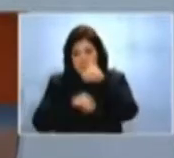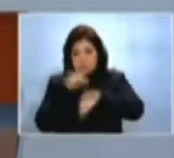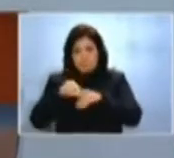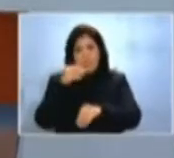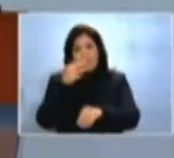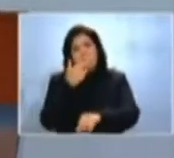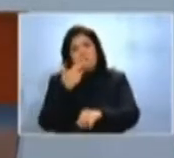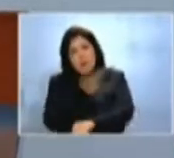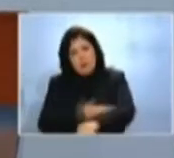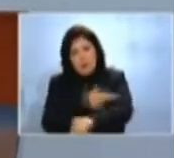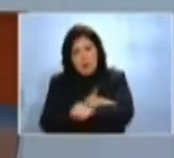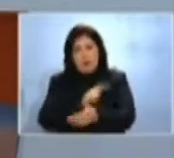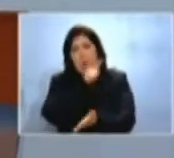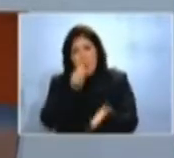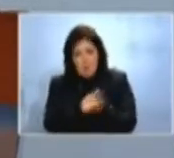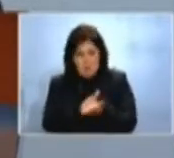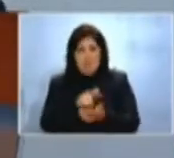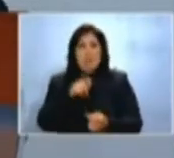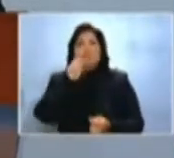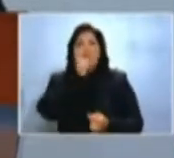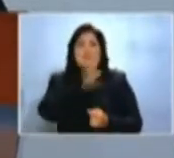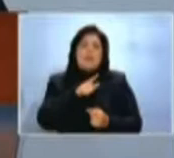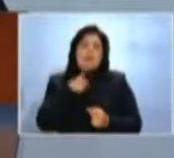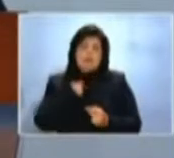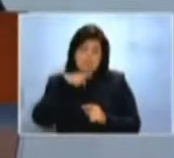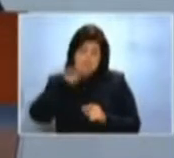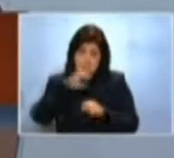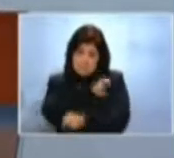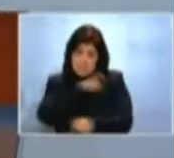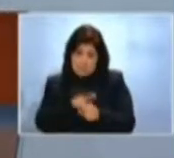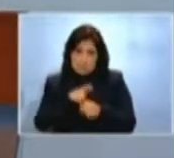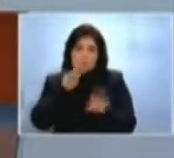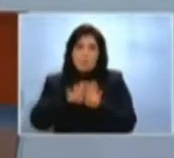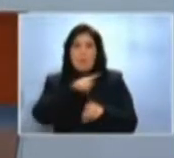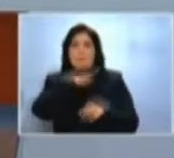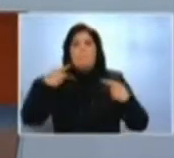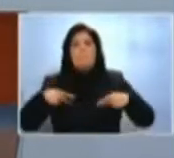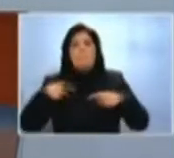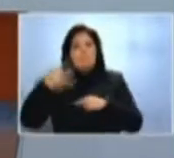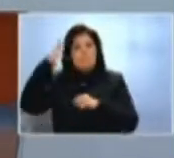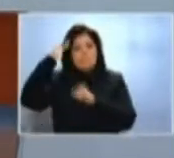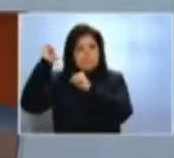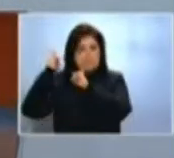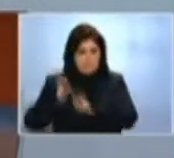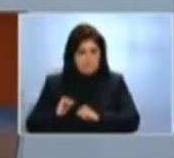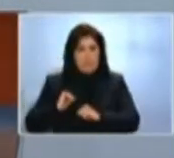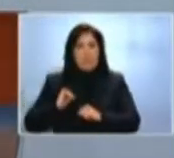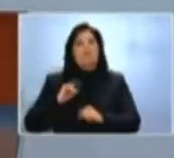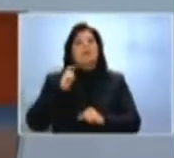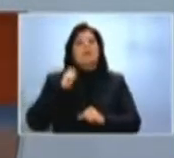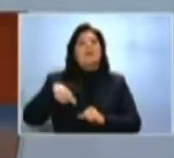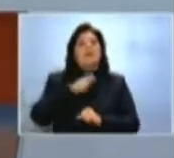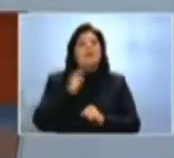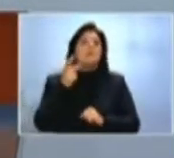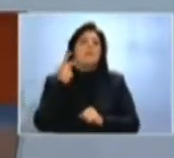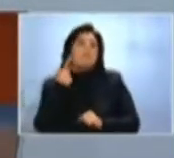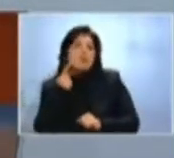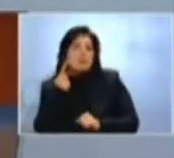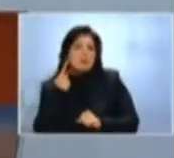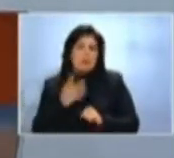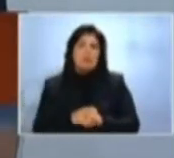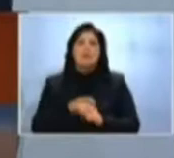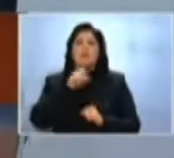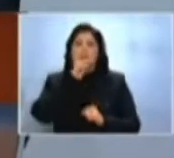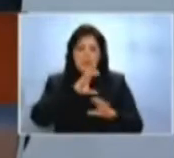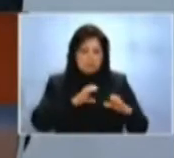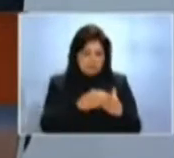por haber tomado esta determinación, muy mala, ¿no? Por cierto. Es muy criticable, pero